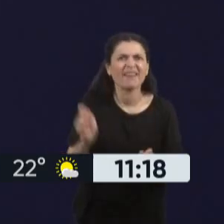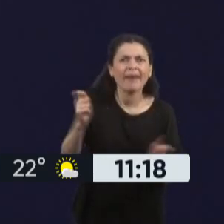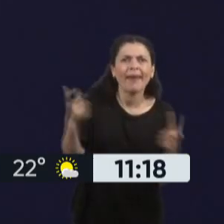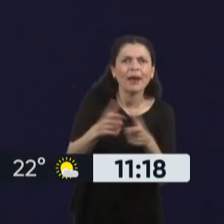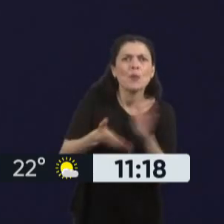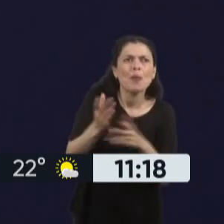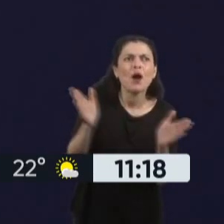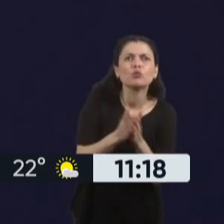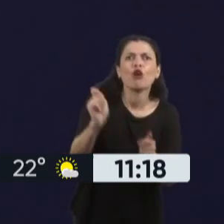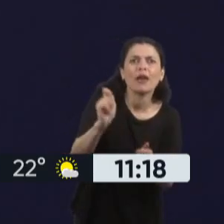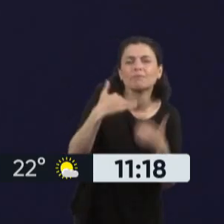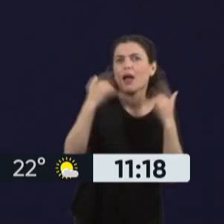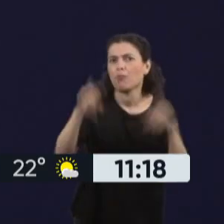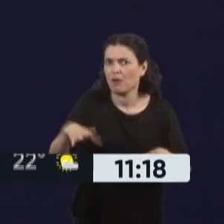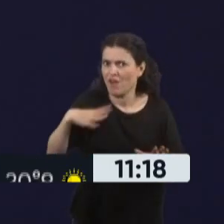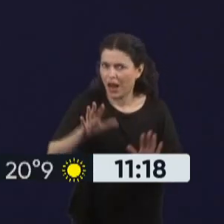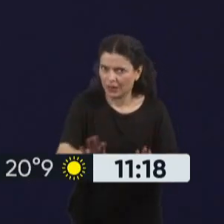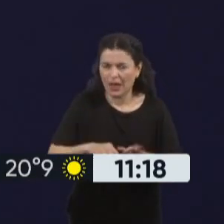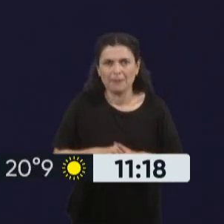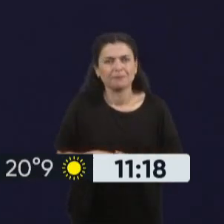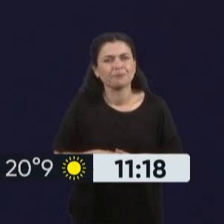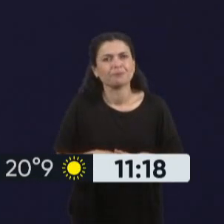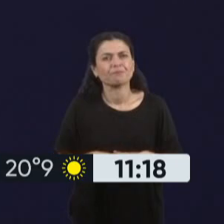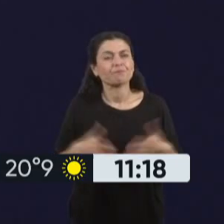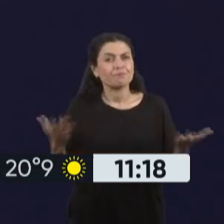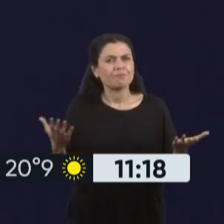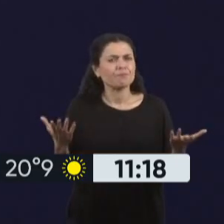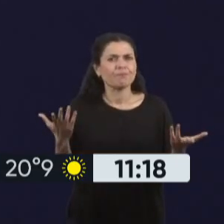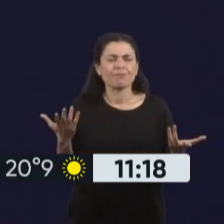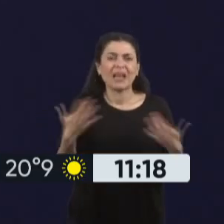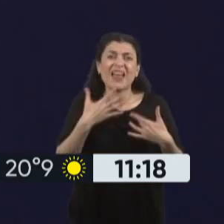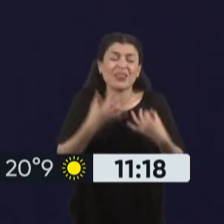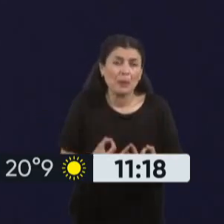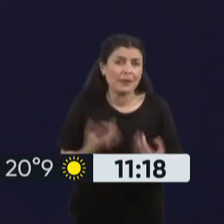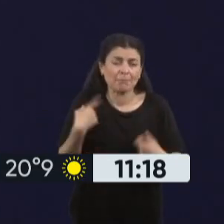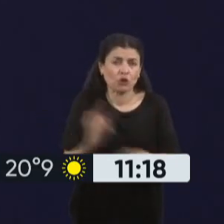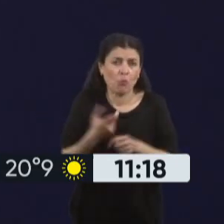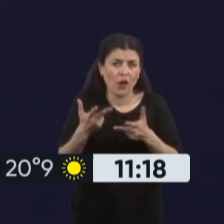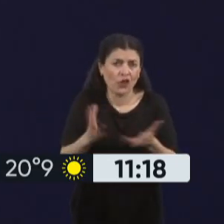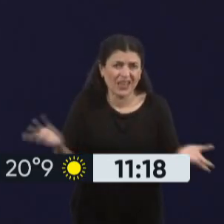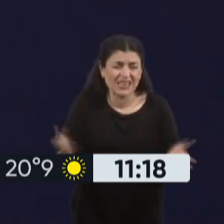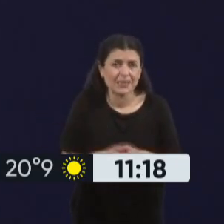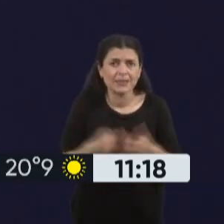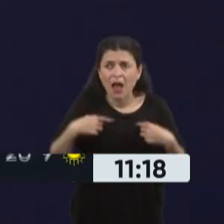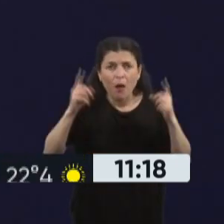han confirmado, así que lamento desilusionarte, pero no se descarta nada, menos en